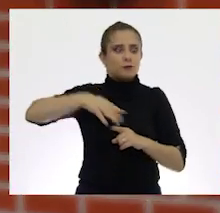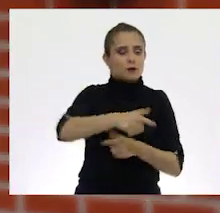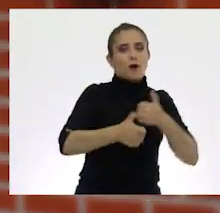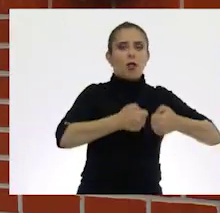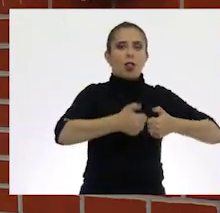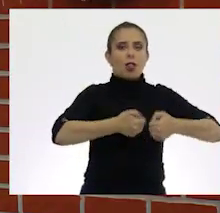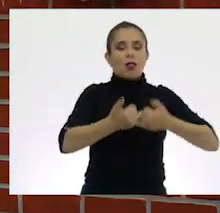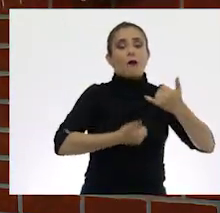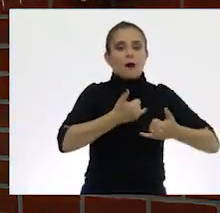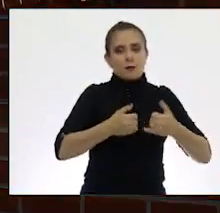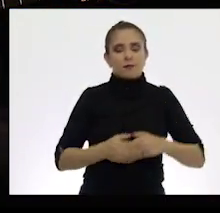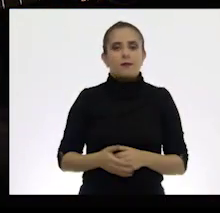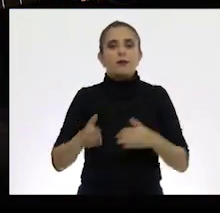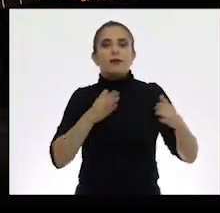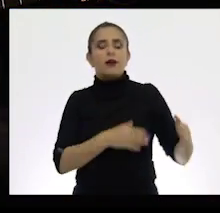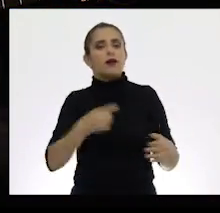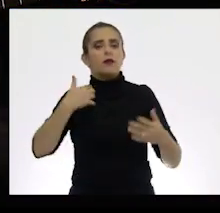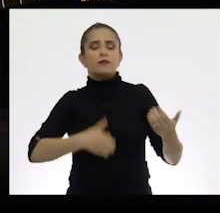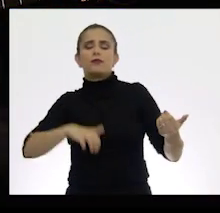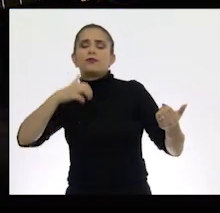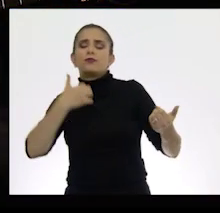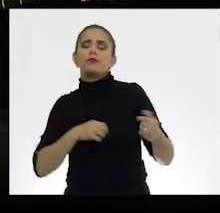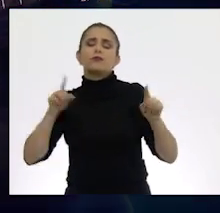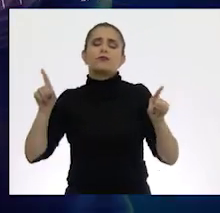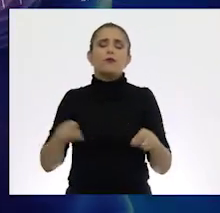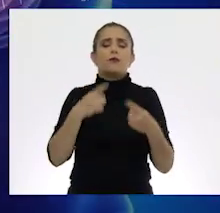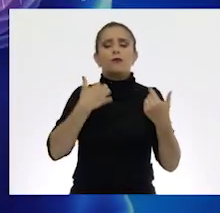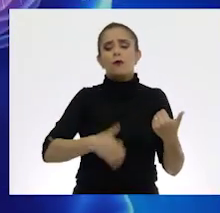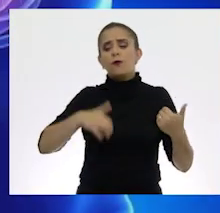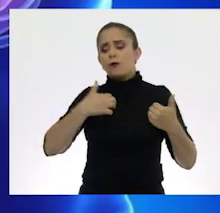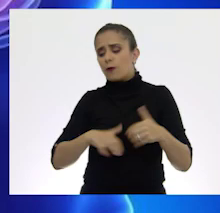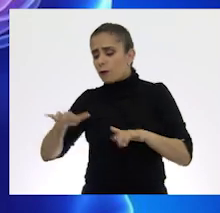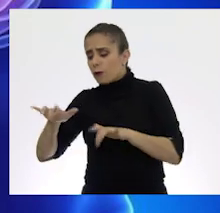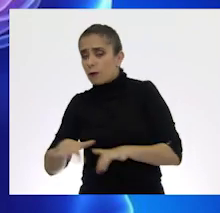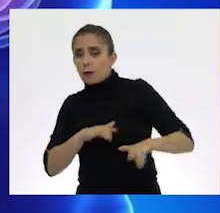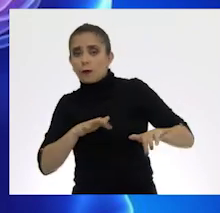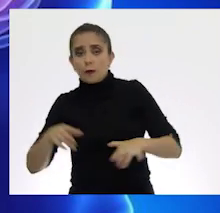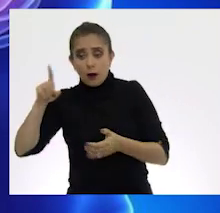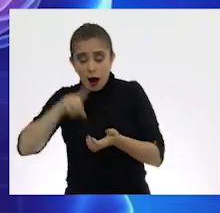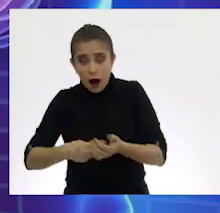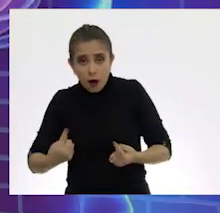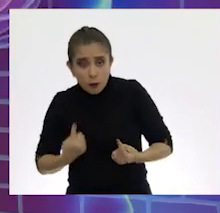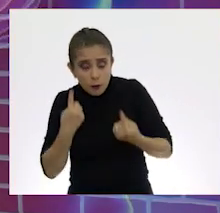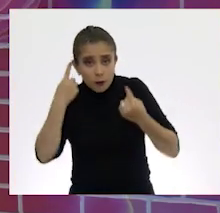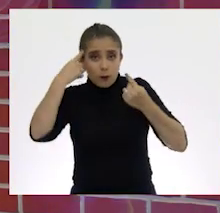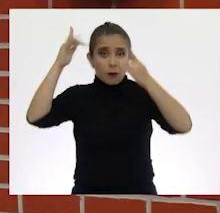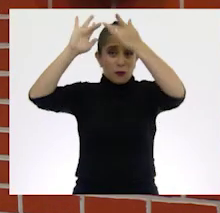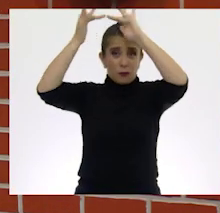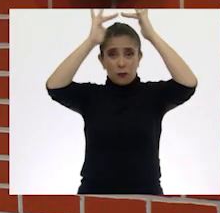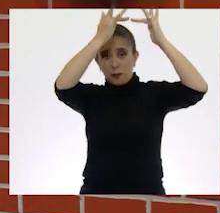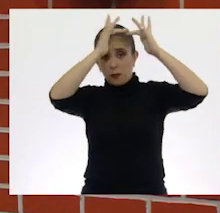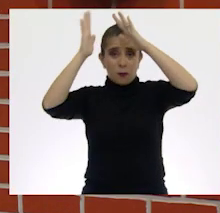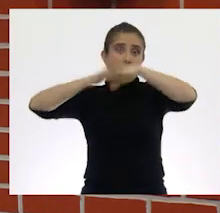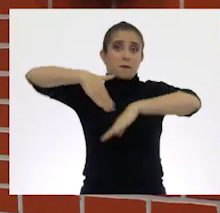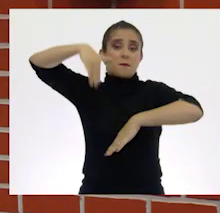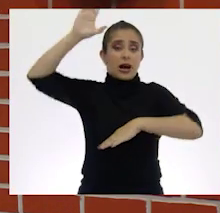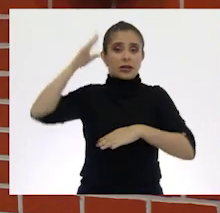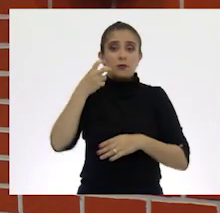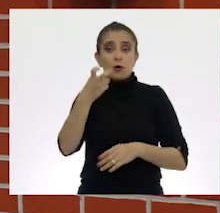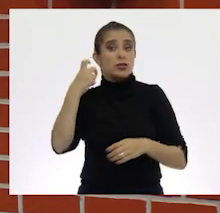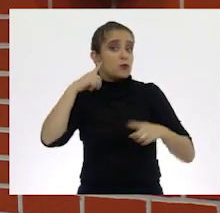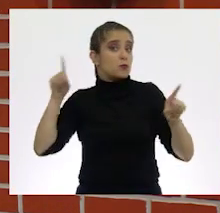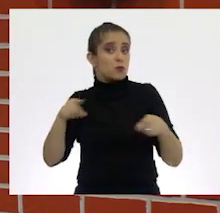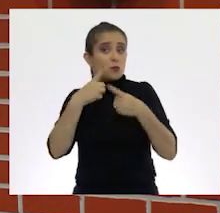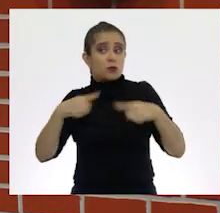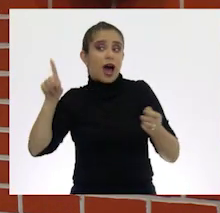6. ¿Sabías que tocar un instrumento musical implica el uso de todas las partes de nuestro cerebro? Por eso dicen que los